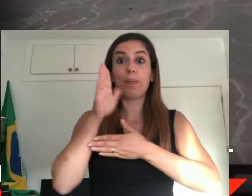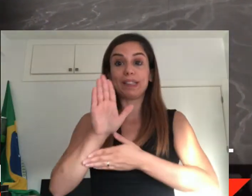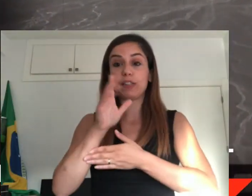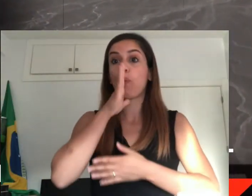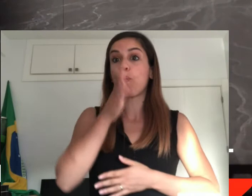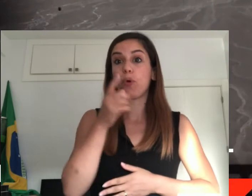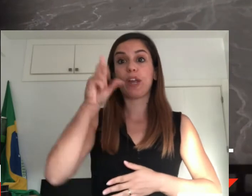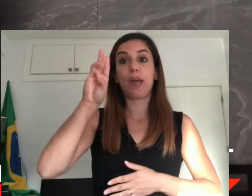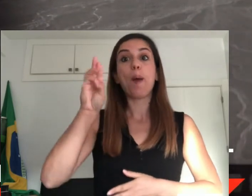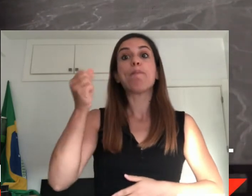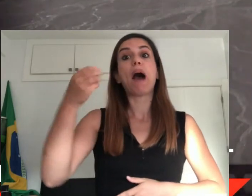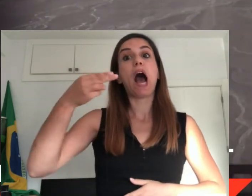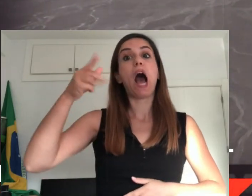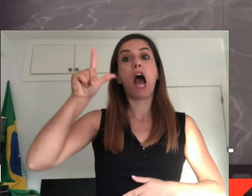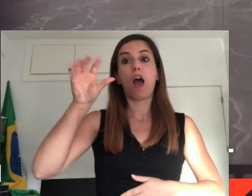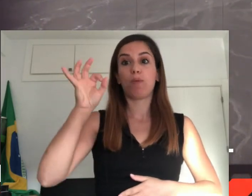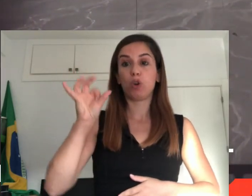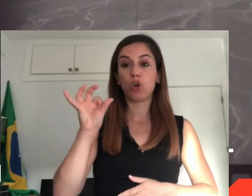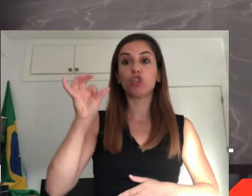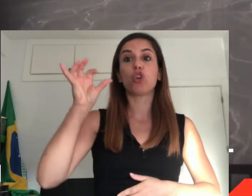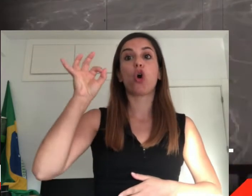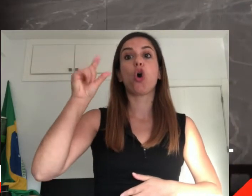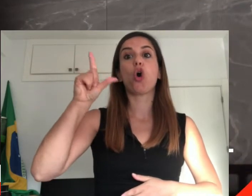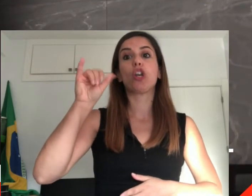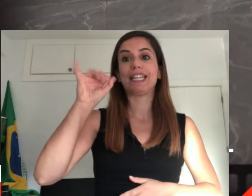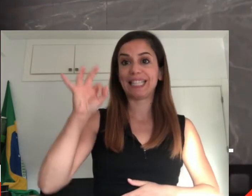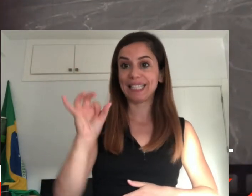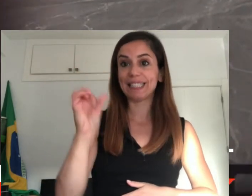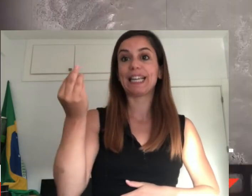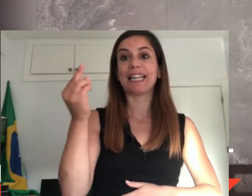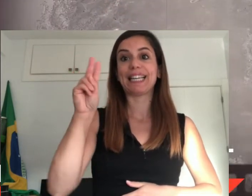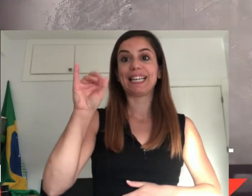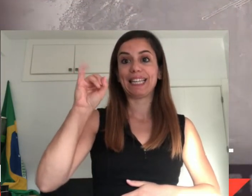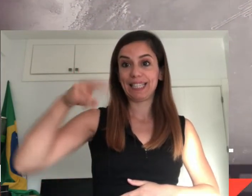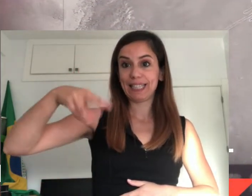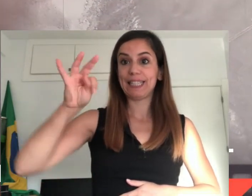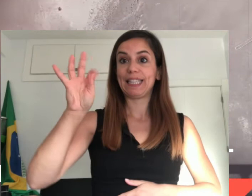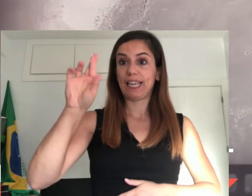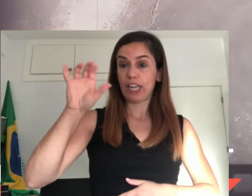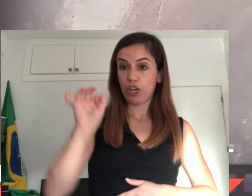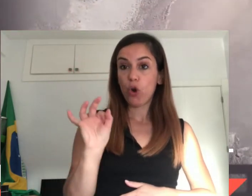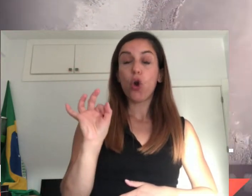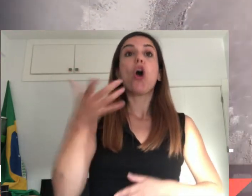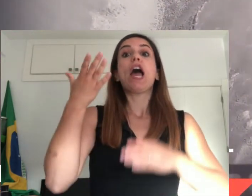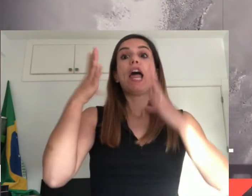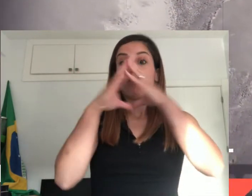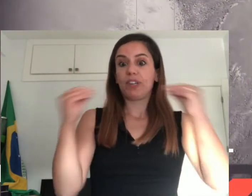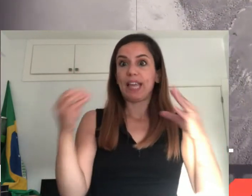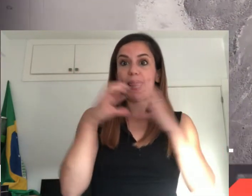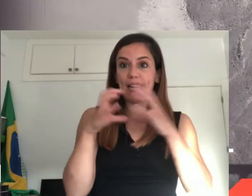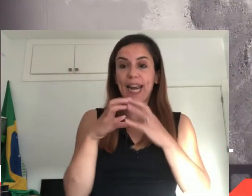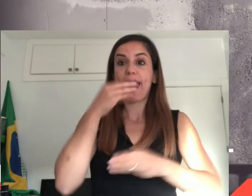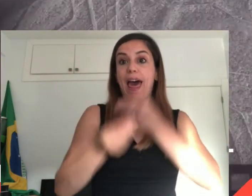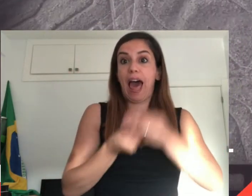¿Por qué pongo este artículo? Pues porque Pablo Solís Quinteros, desde la Universidad de Granada, hace un estudio estadístico muy interesante sobre